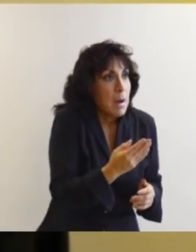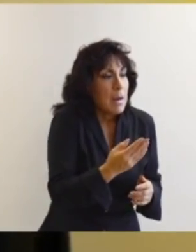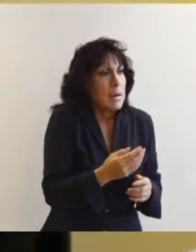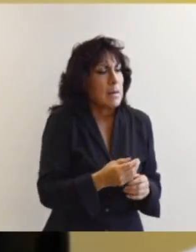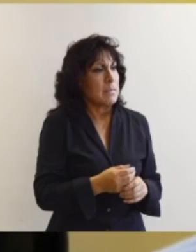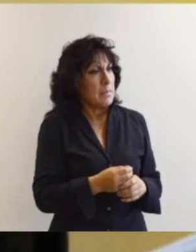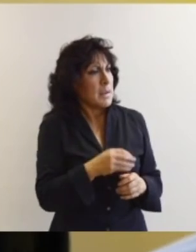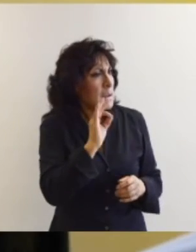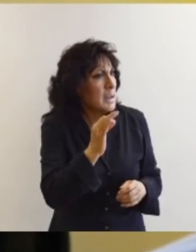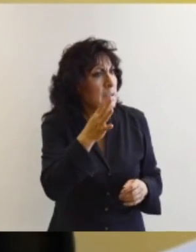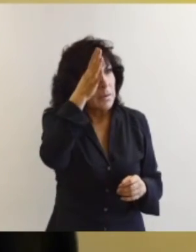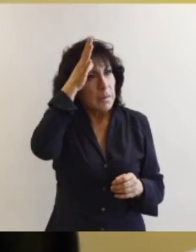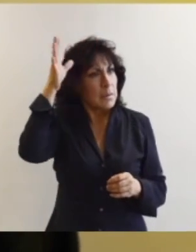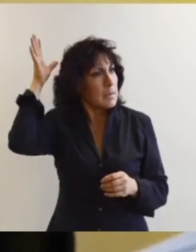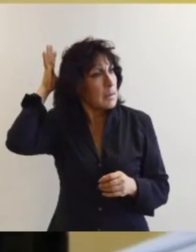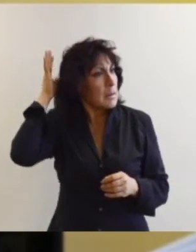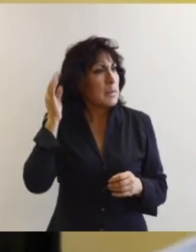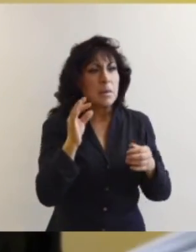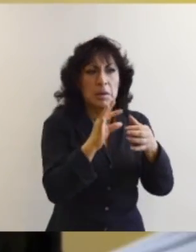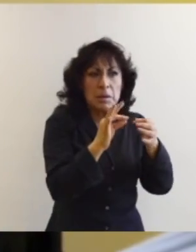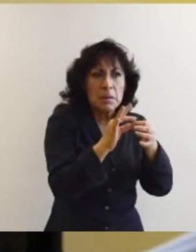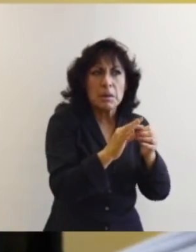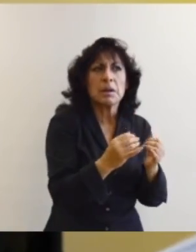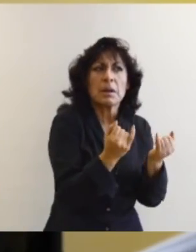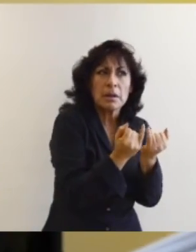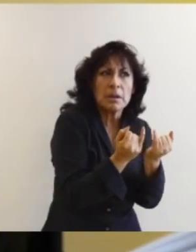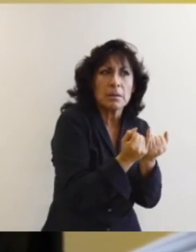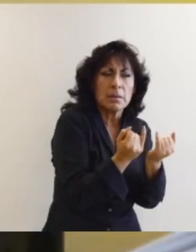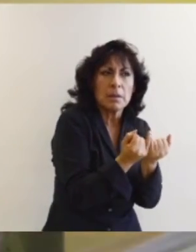Estupendo, así lo se habría definido Cuauhtémoc.